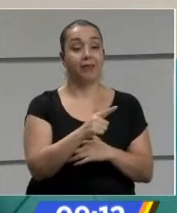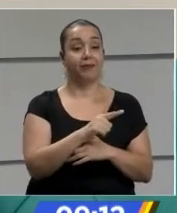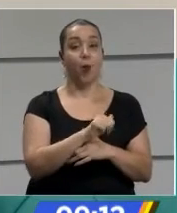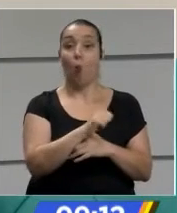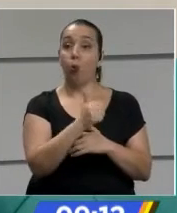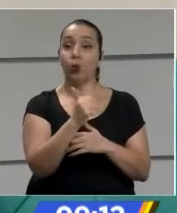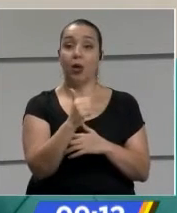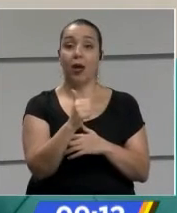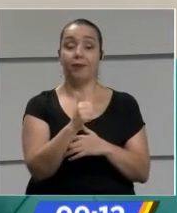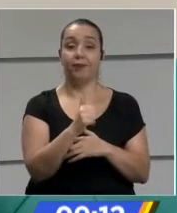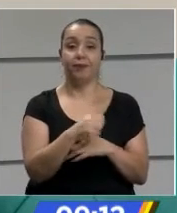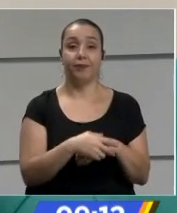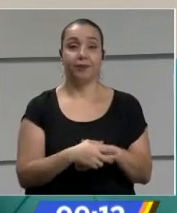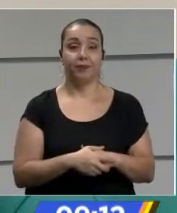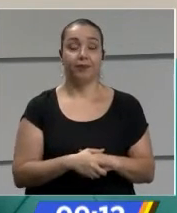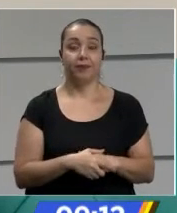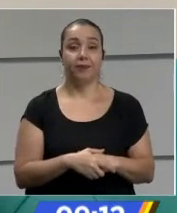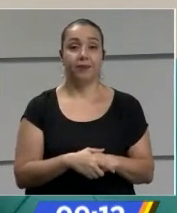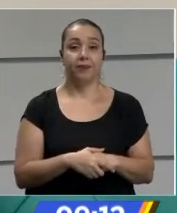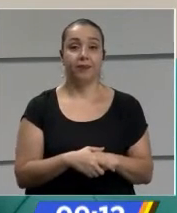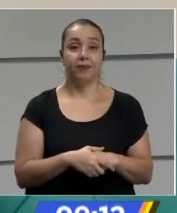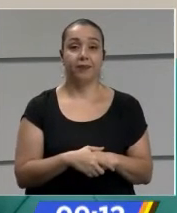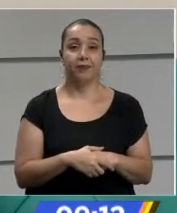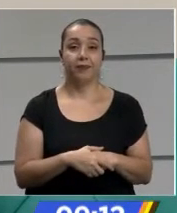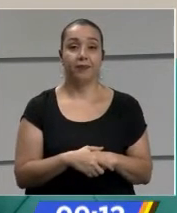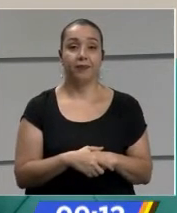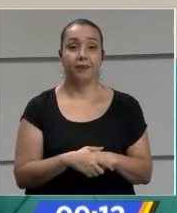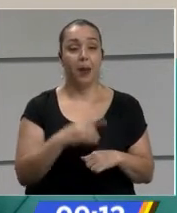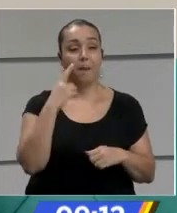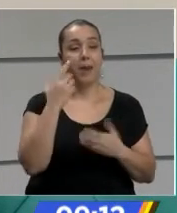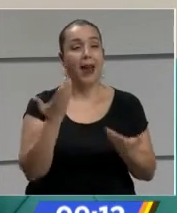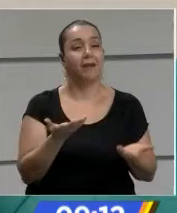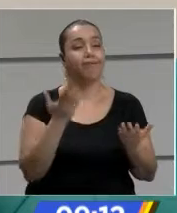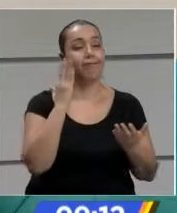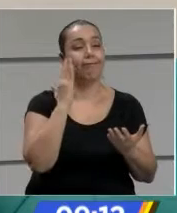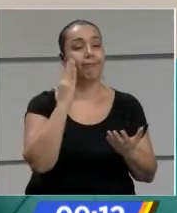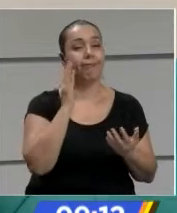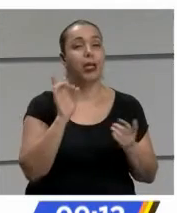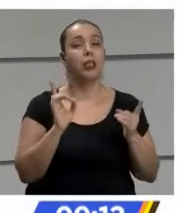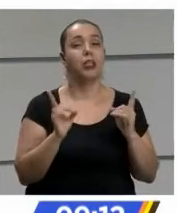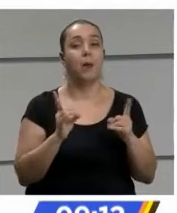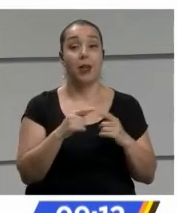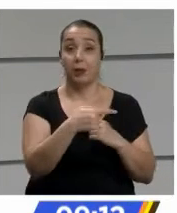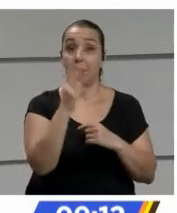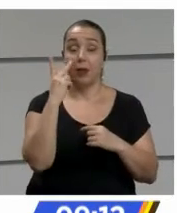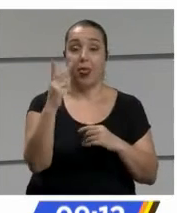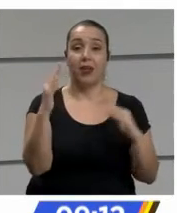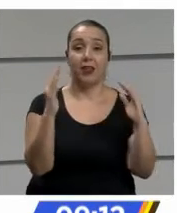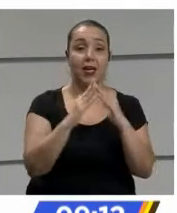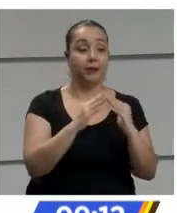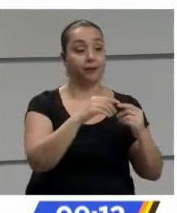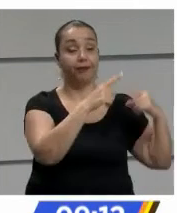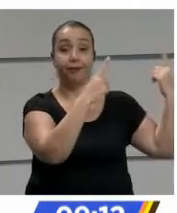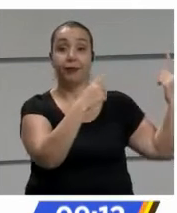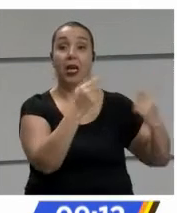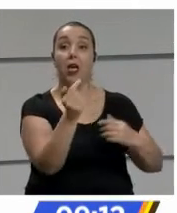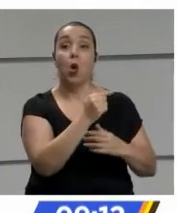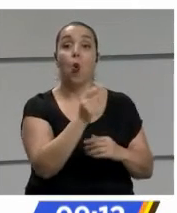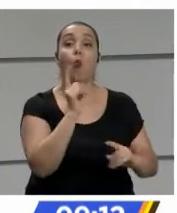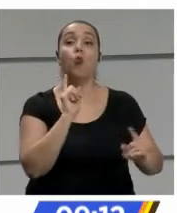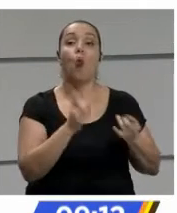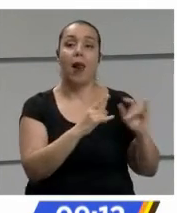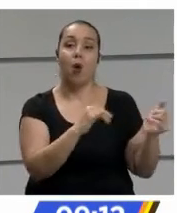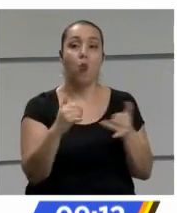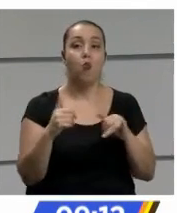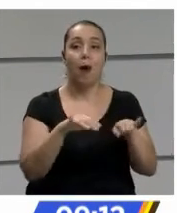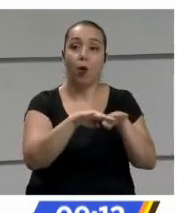sigue. Vamos con la siguiente trivia para saber, aquí está. Vamos a ver en casa. Ajá. ¿Cuál juego